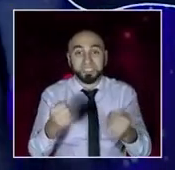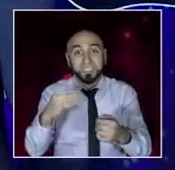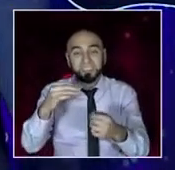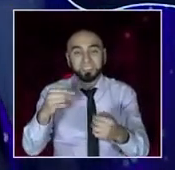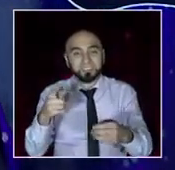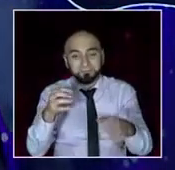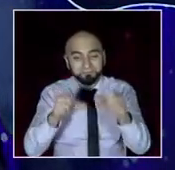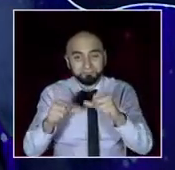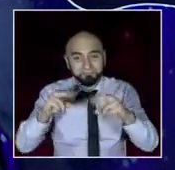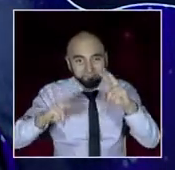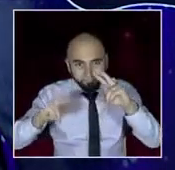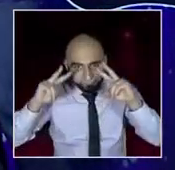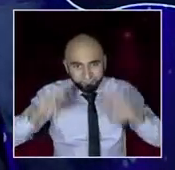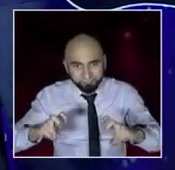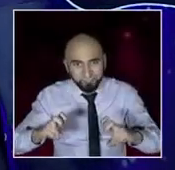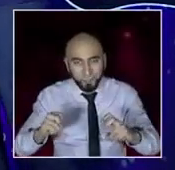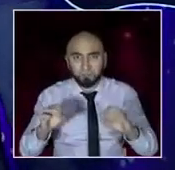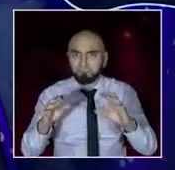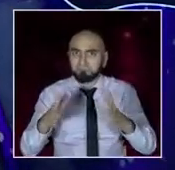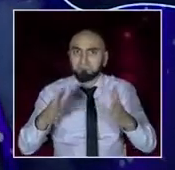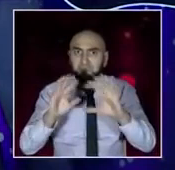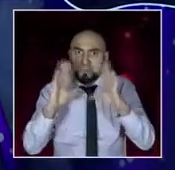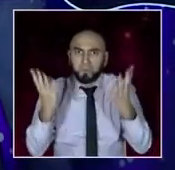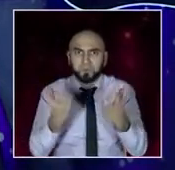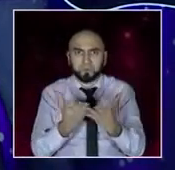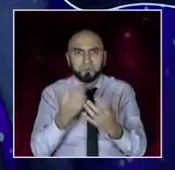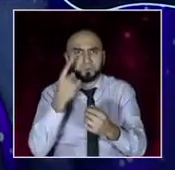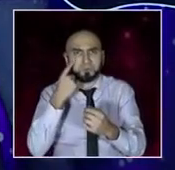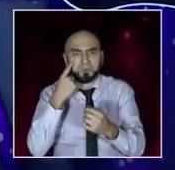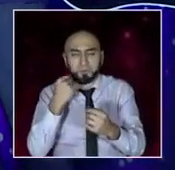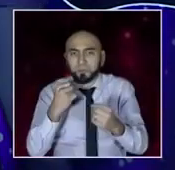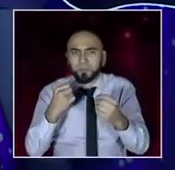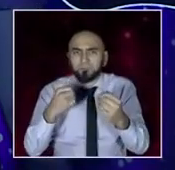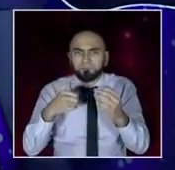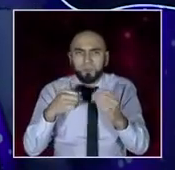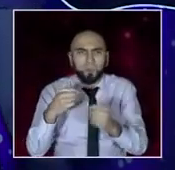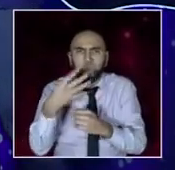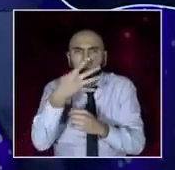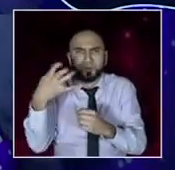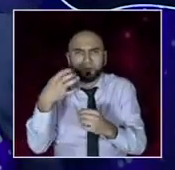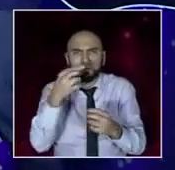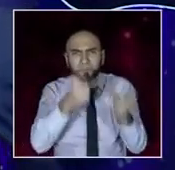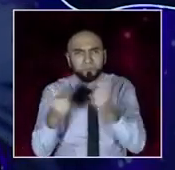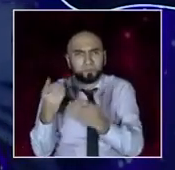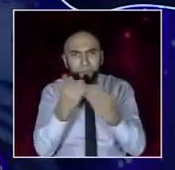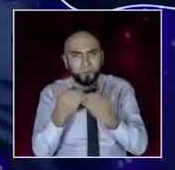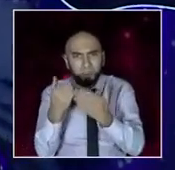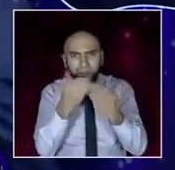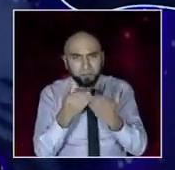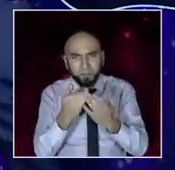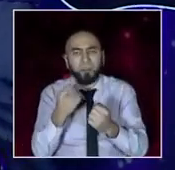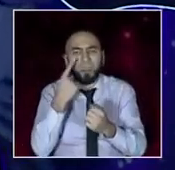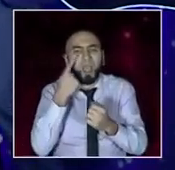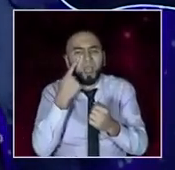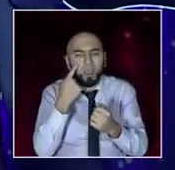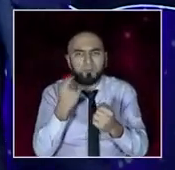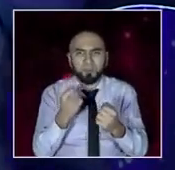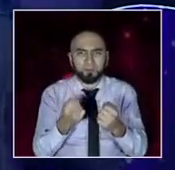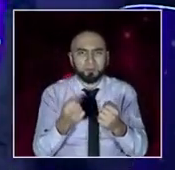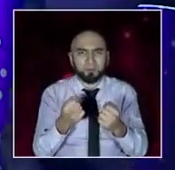del mundo de la mano de goma. Este experimento lo hicimos con 400 estudiantes en septiembre, y lo que vemos